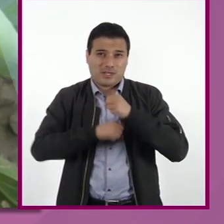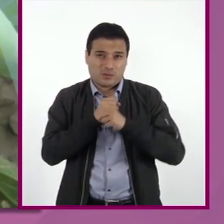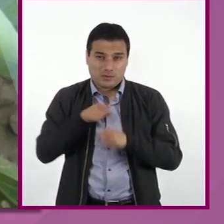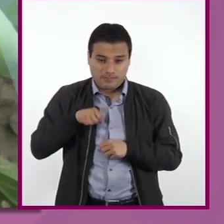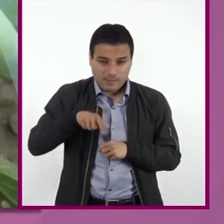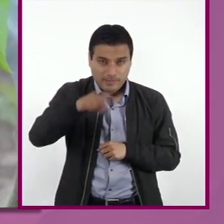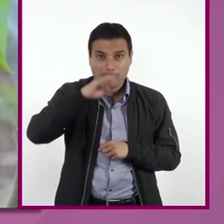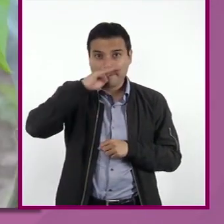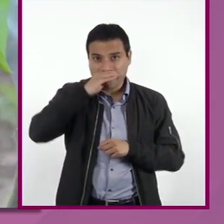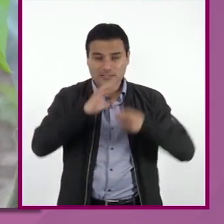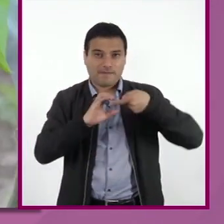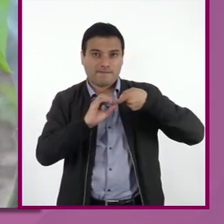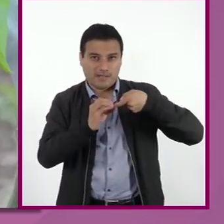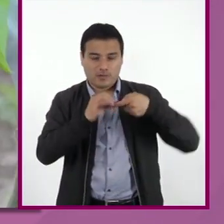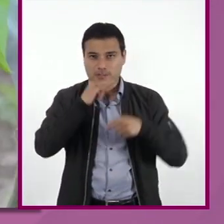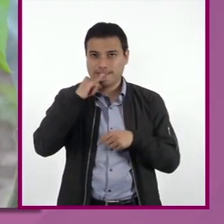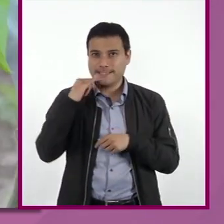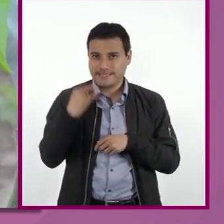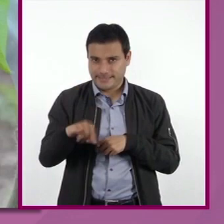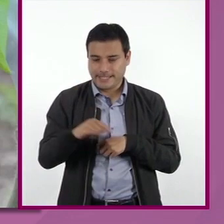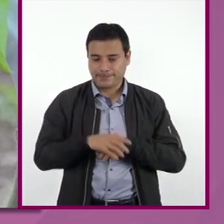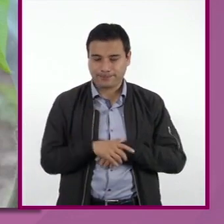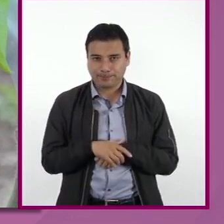maíz, frijol y chile.